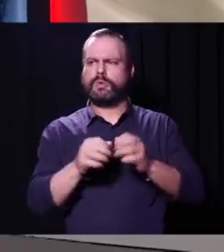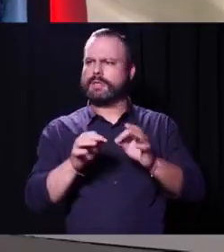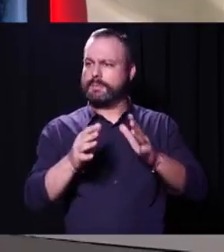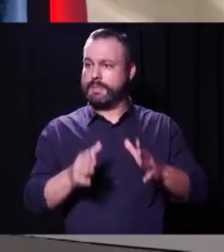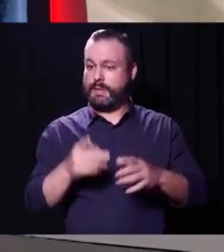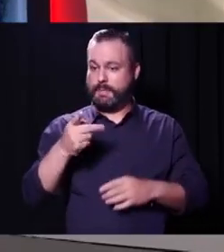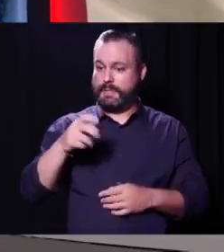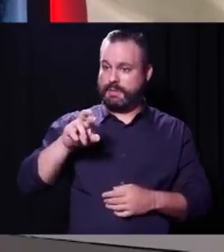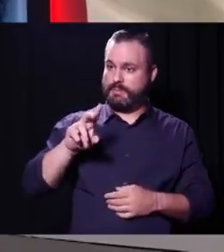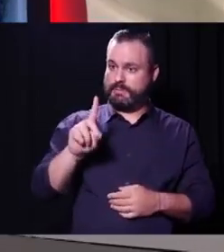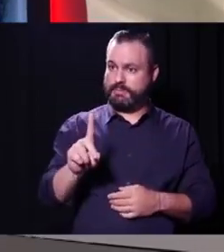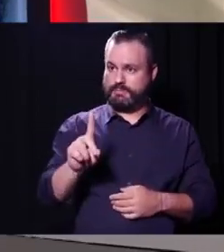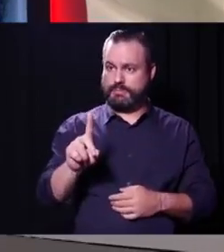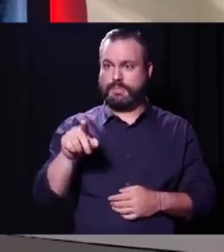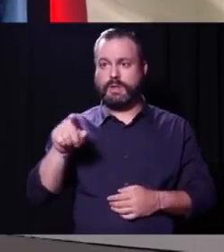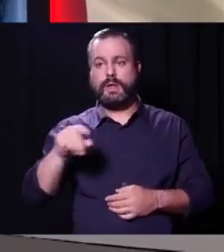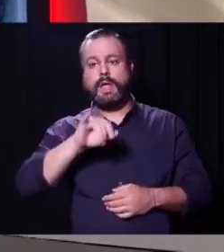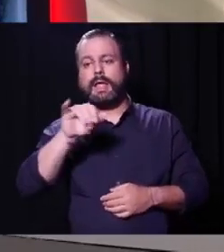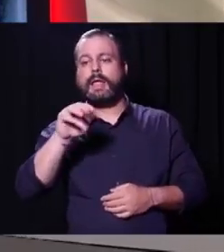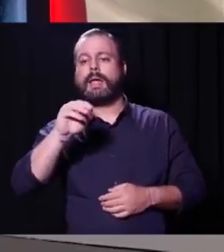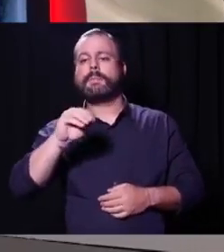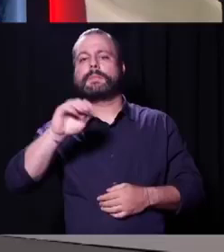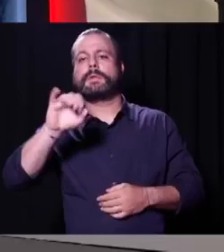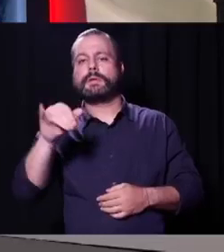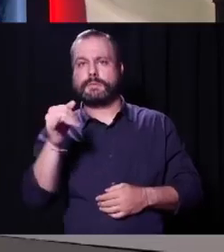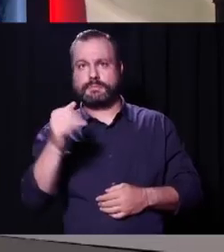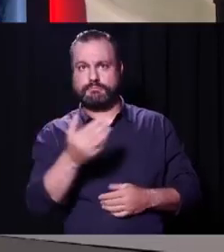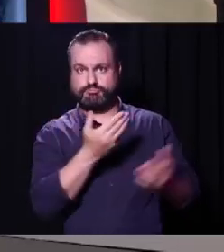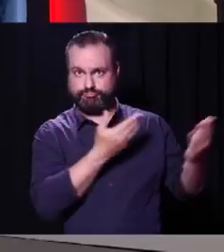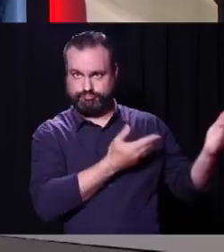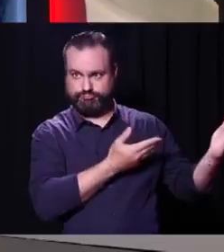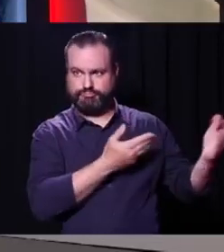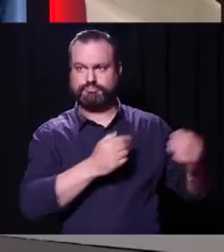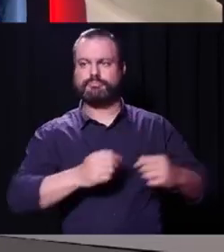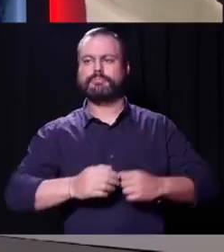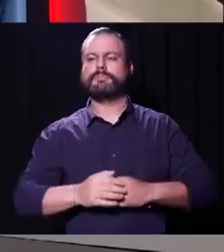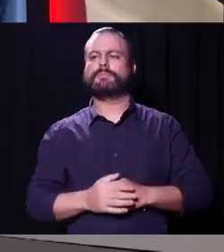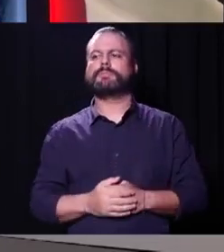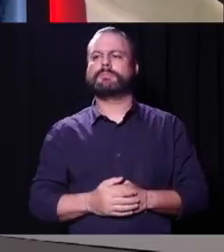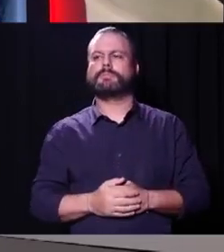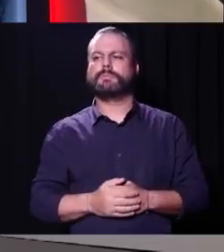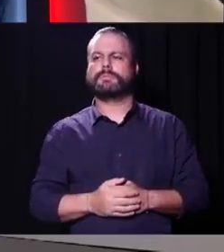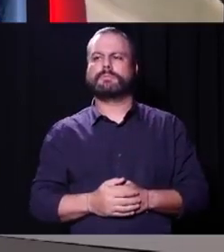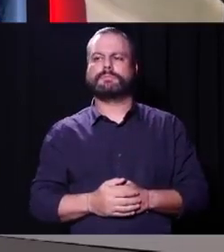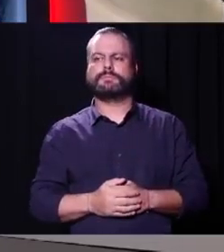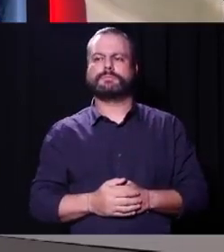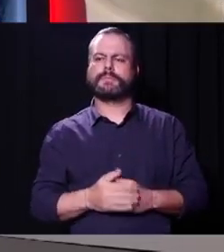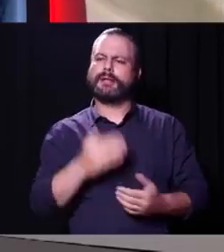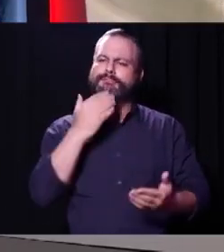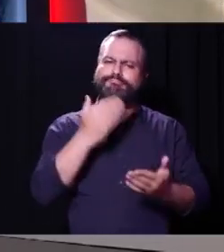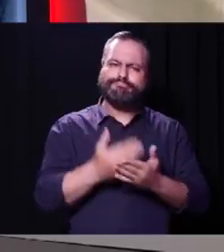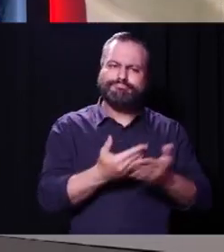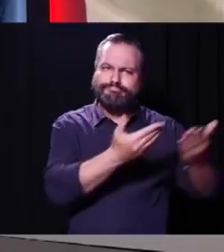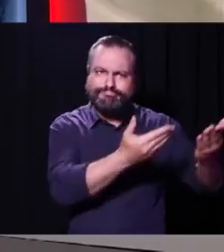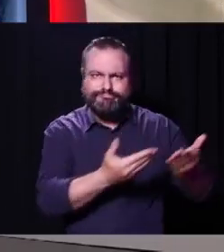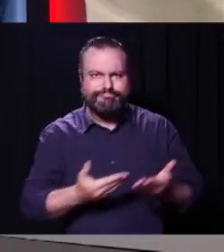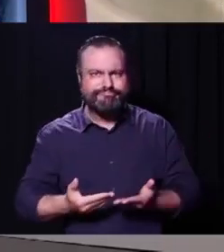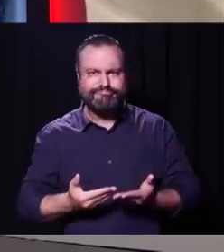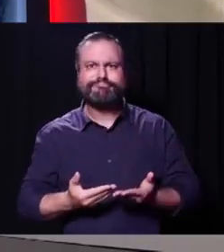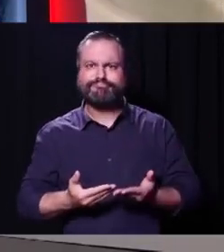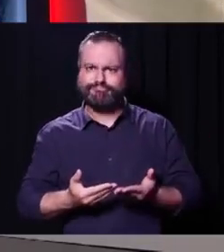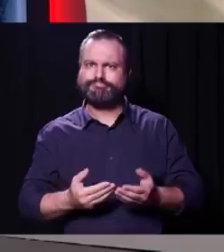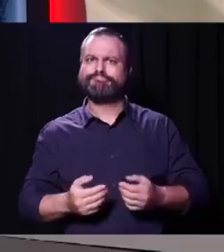María Torrijos Legazpi, a quienes agradecemos su gentil participación en este evento. Tendrá